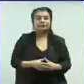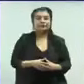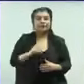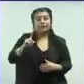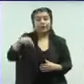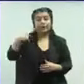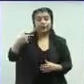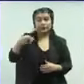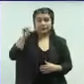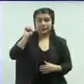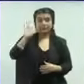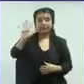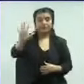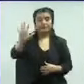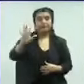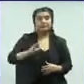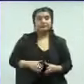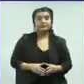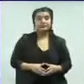Siguiente lámina, por favor.